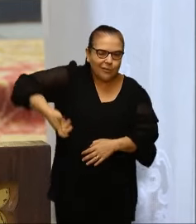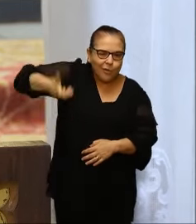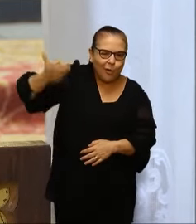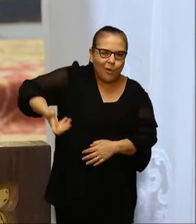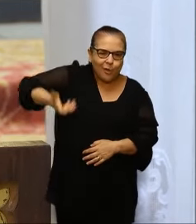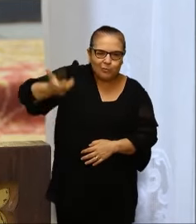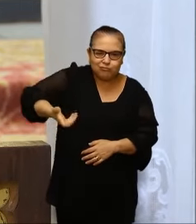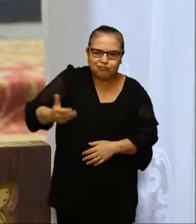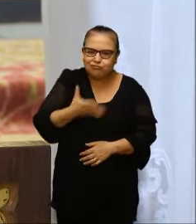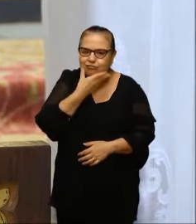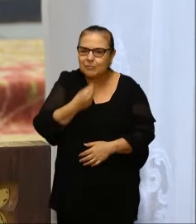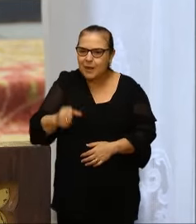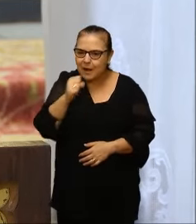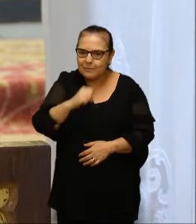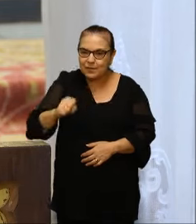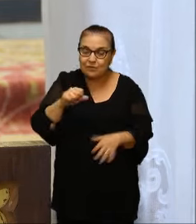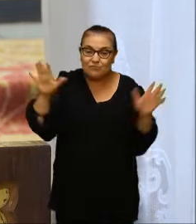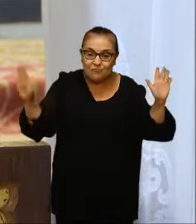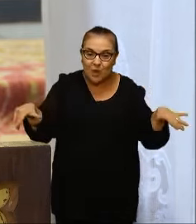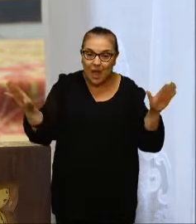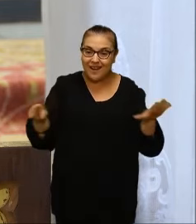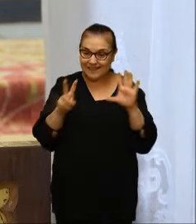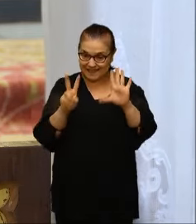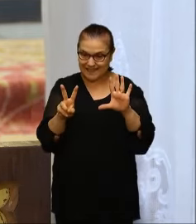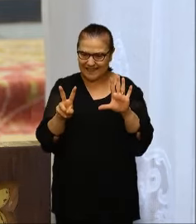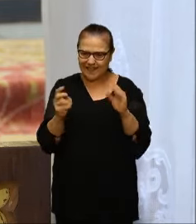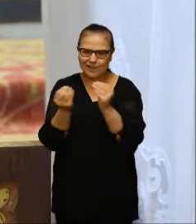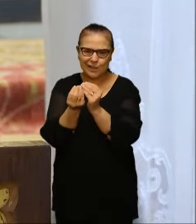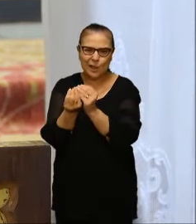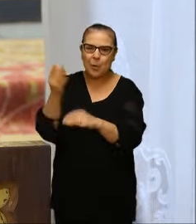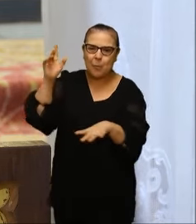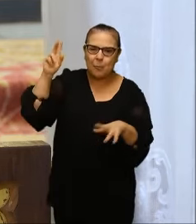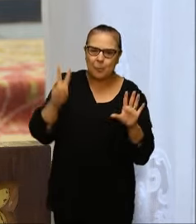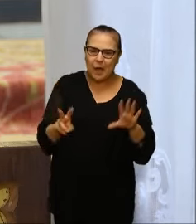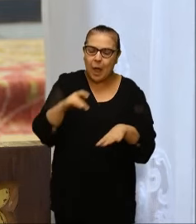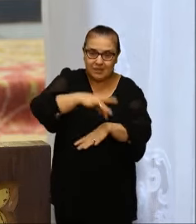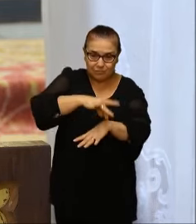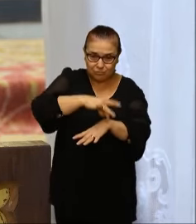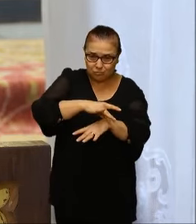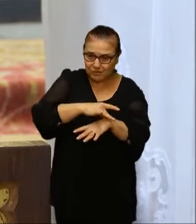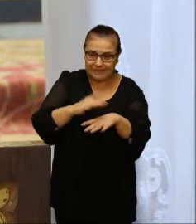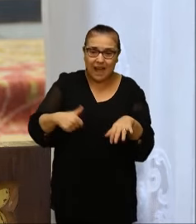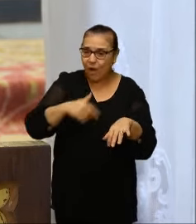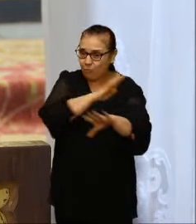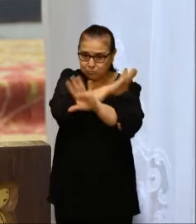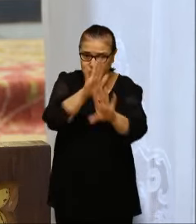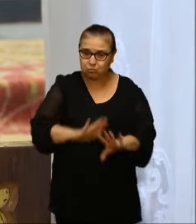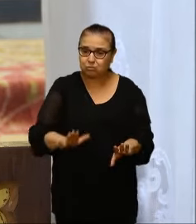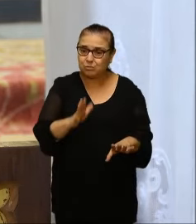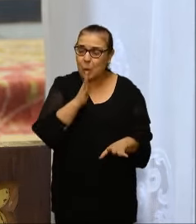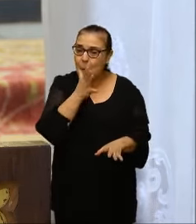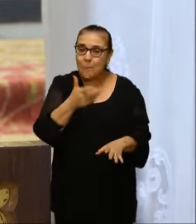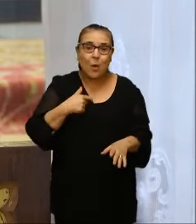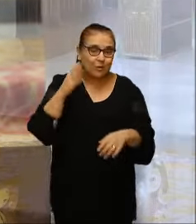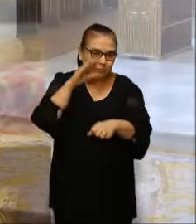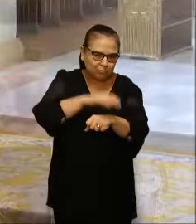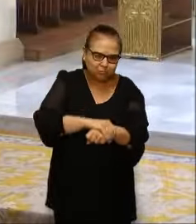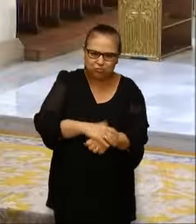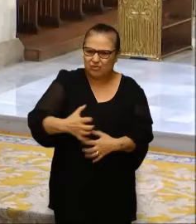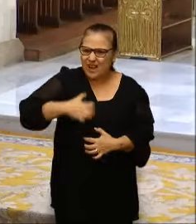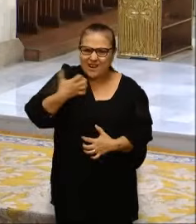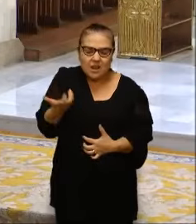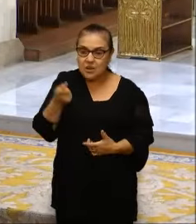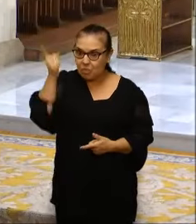maravilloso. Siete ángeles que llevaban siete plagas, las últimas, pues con ellas se consuma la ira